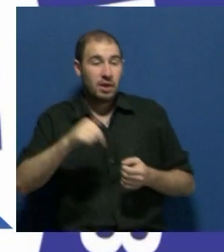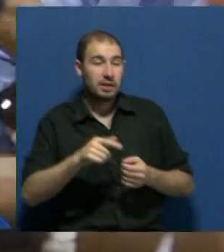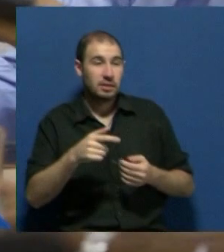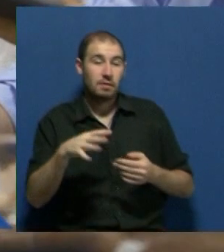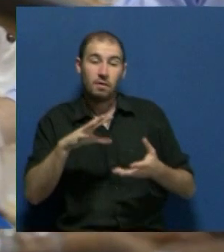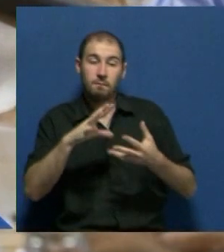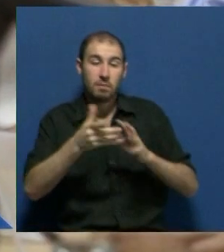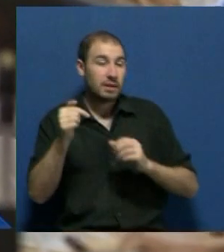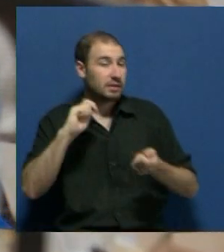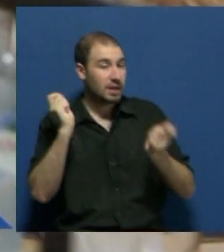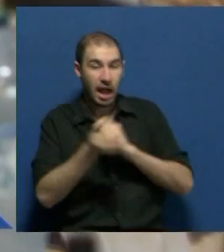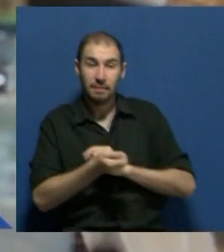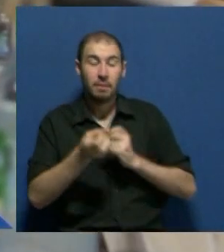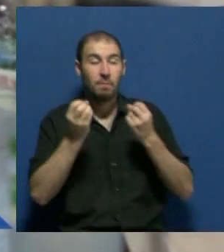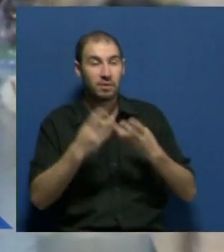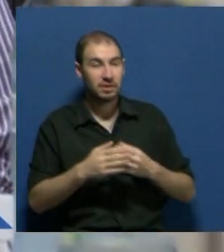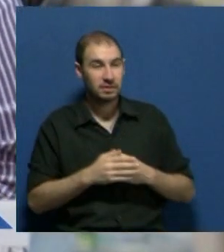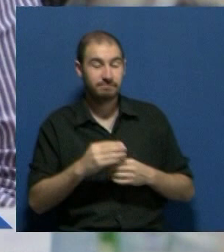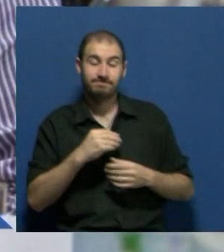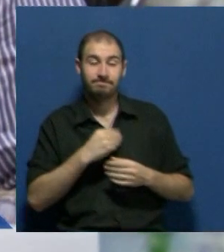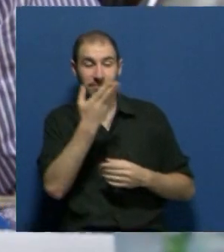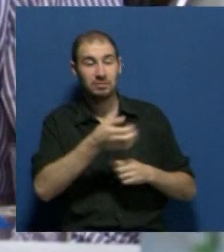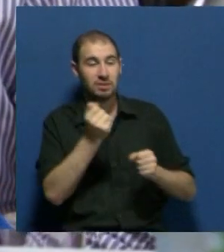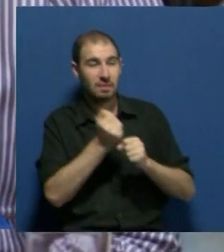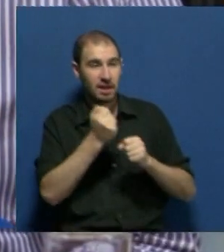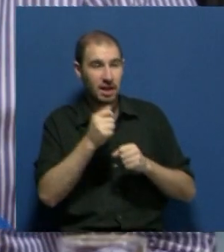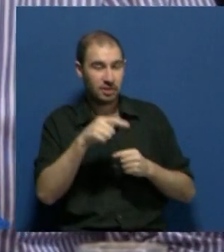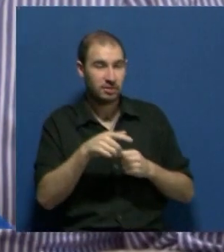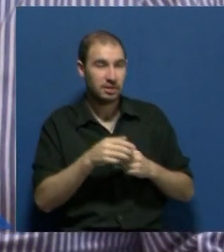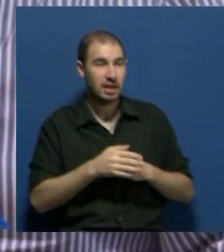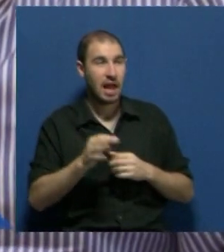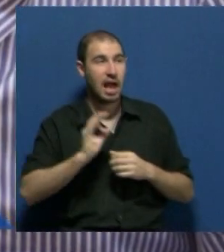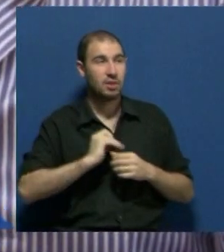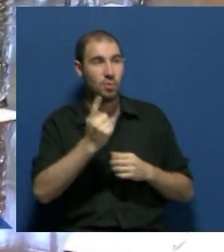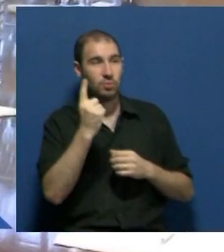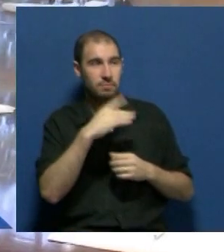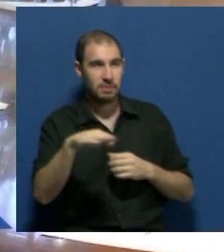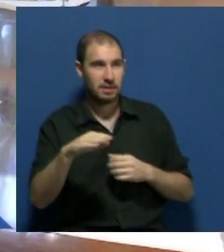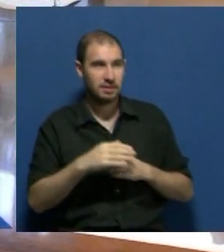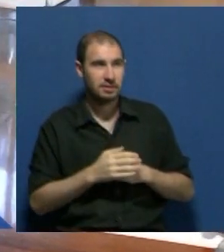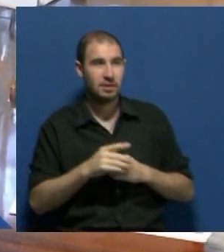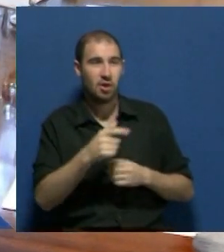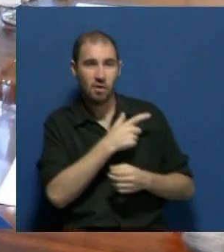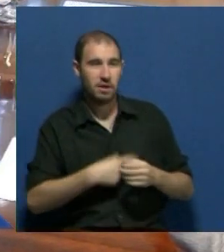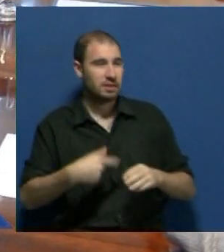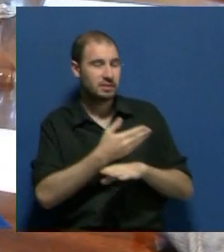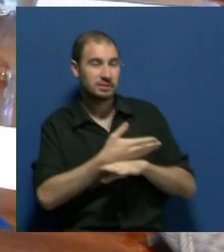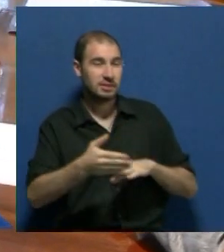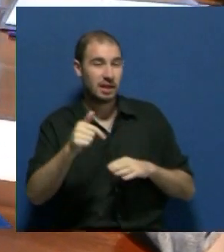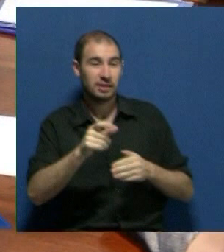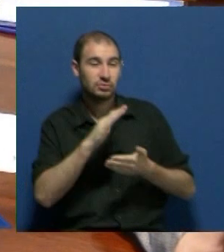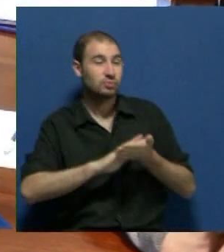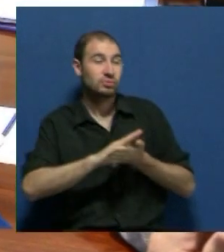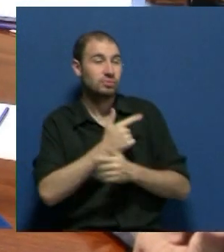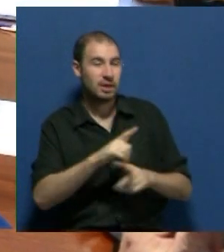rumbo, porque lamentablemente a los trabajadores ya de un año y medio que llevan gobernando no tenemos